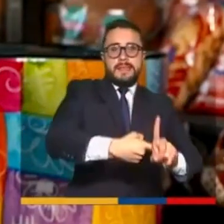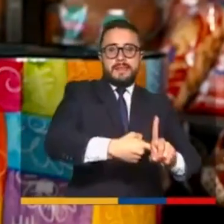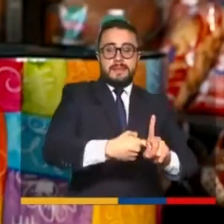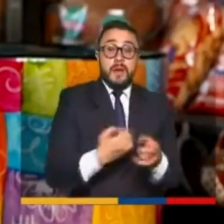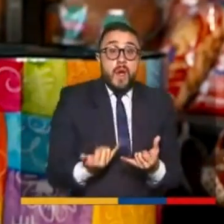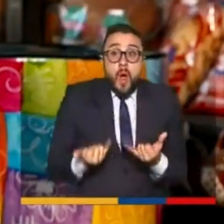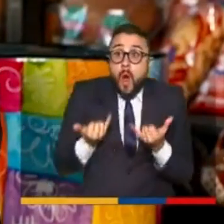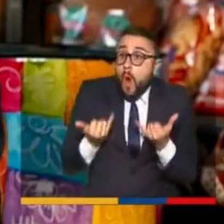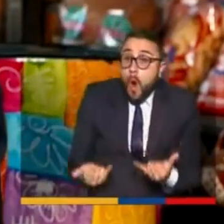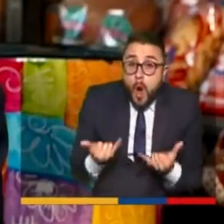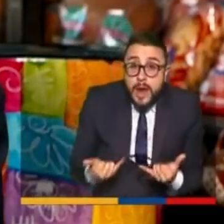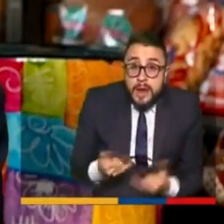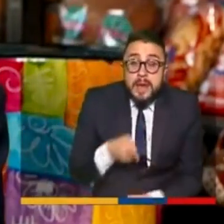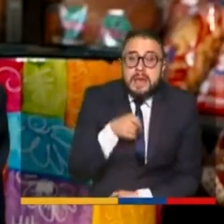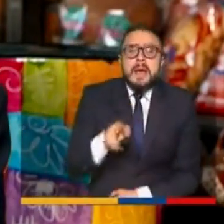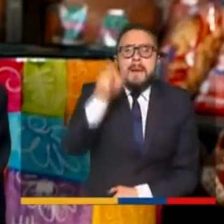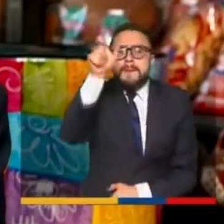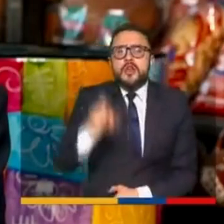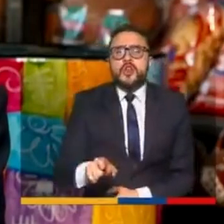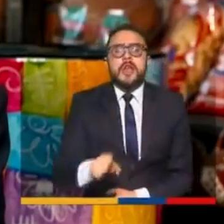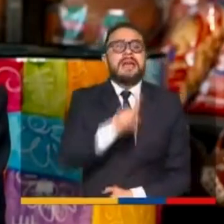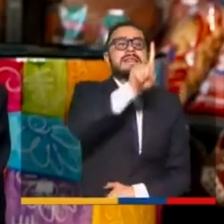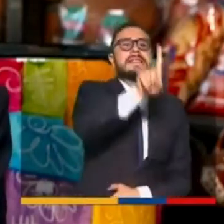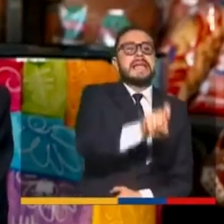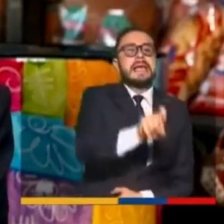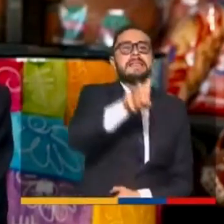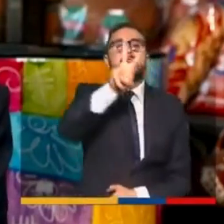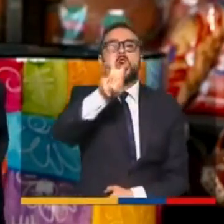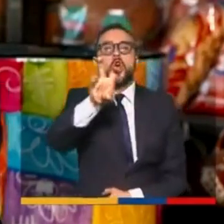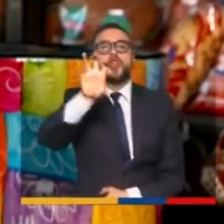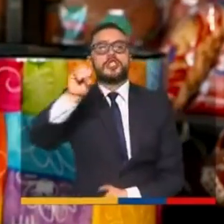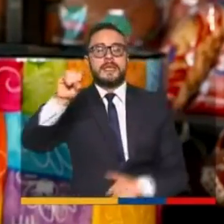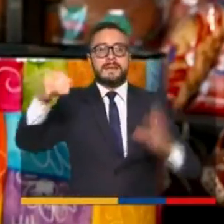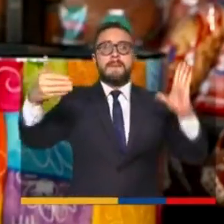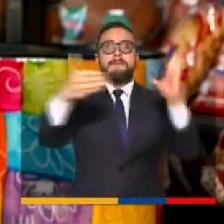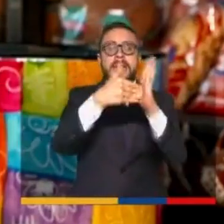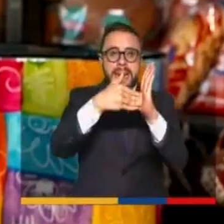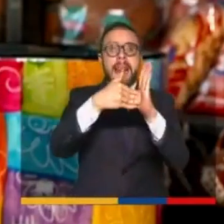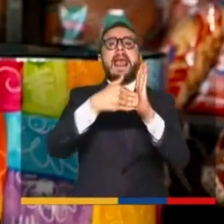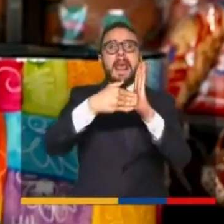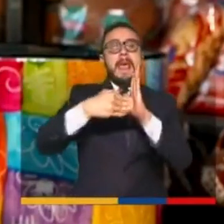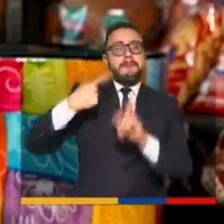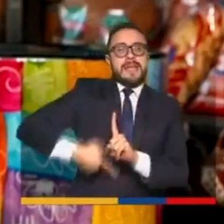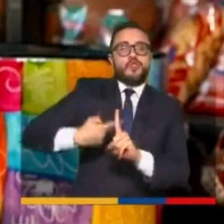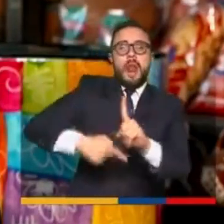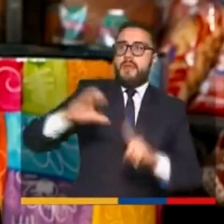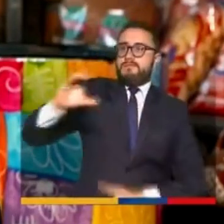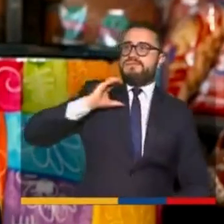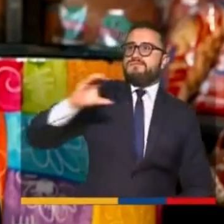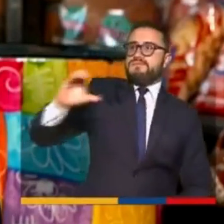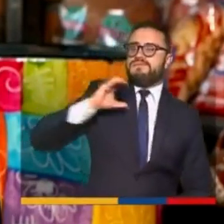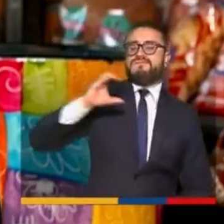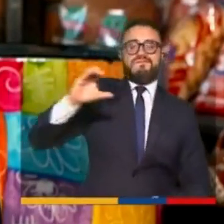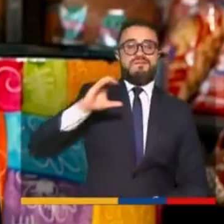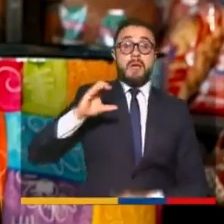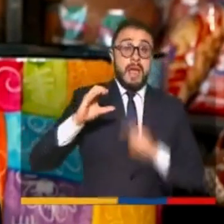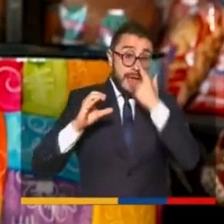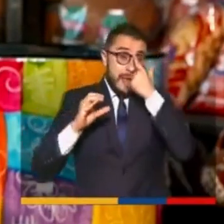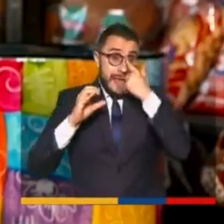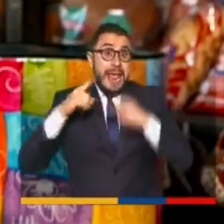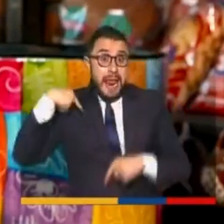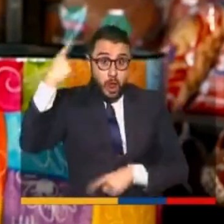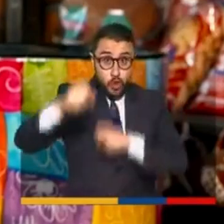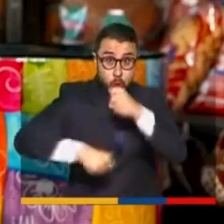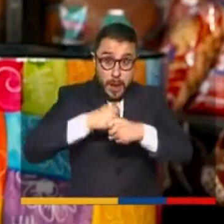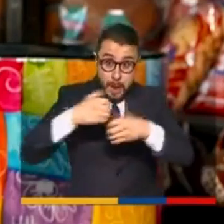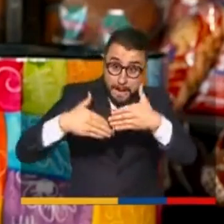Hoy se gana 680.000 pesos mensuales y a finales o principios del